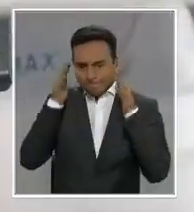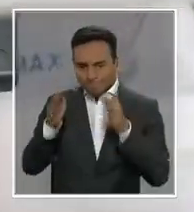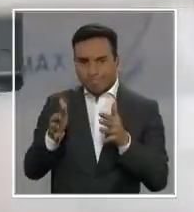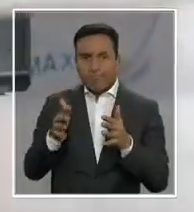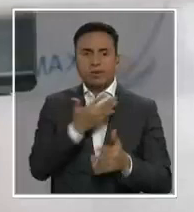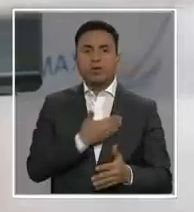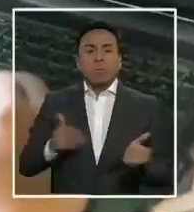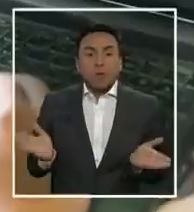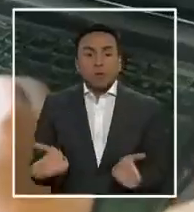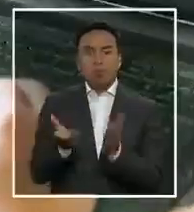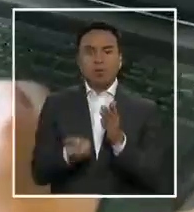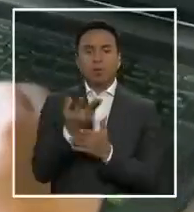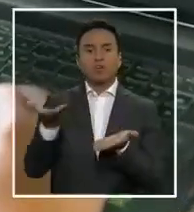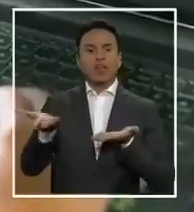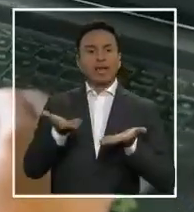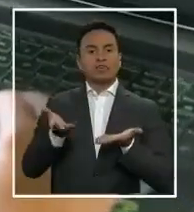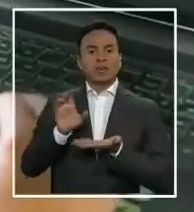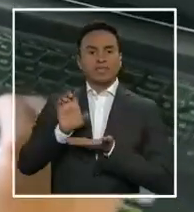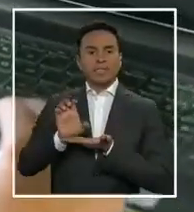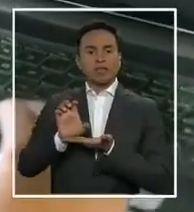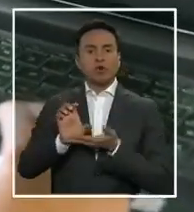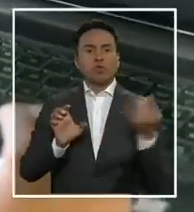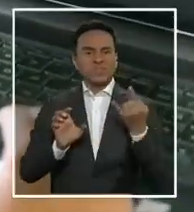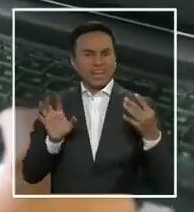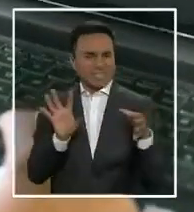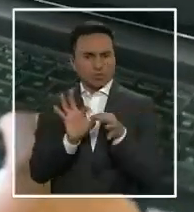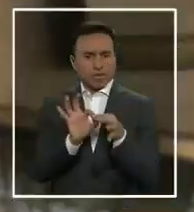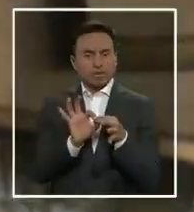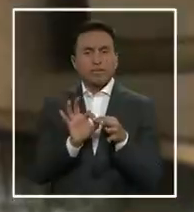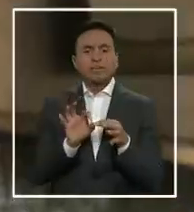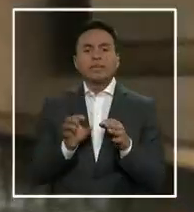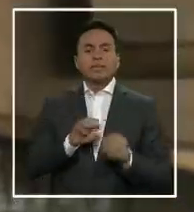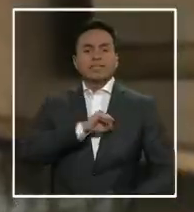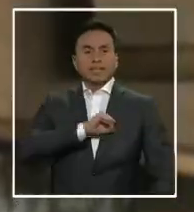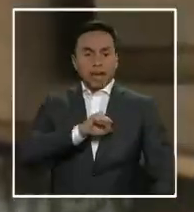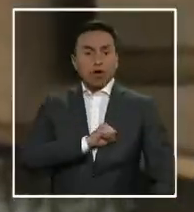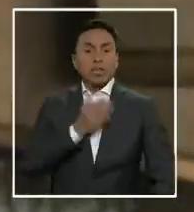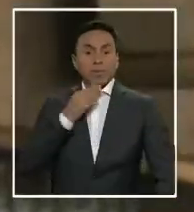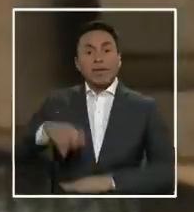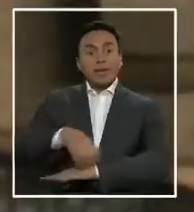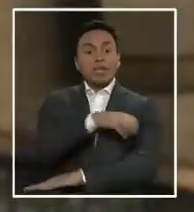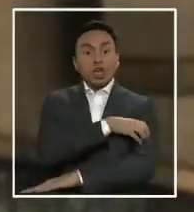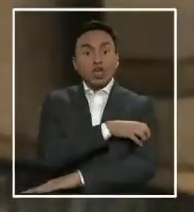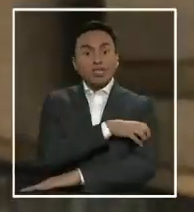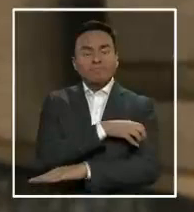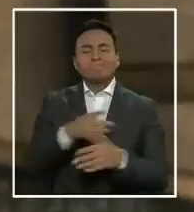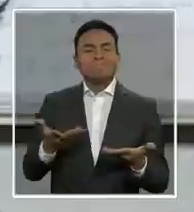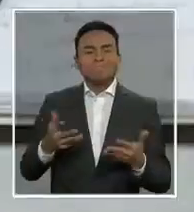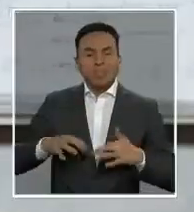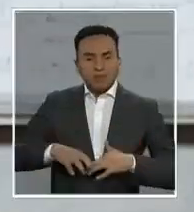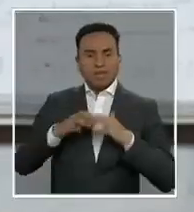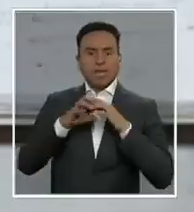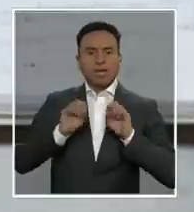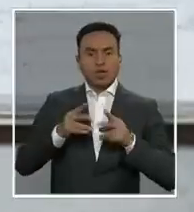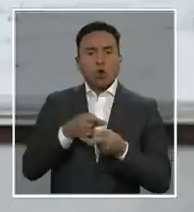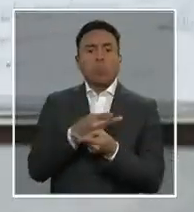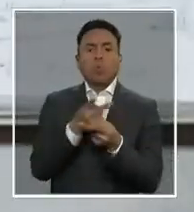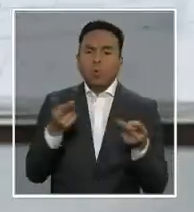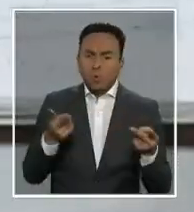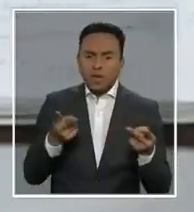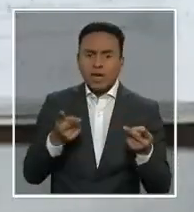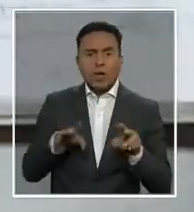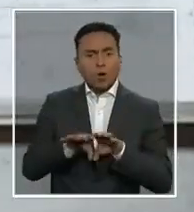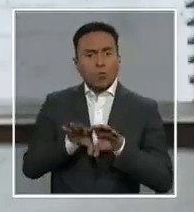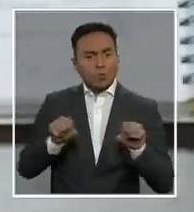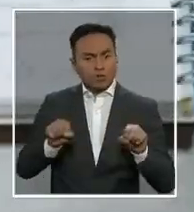promoveremos un nuevo trato entre el estado y sus universidades tanto en santiago como en regiones que fortalezcan la educación pública y su